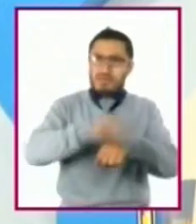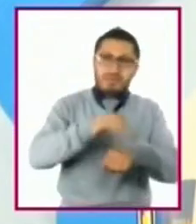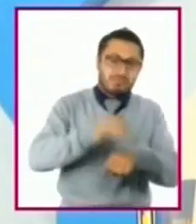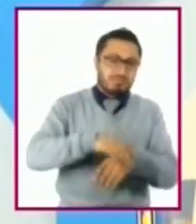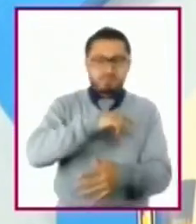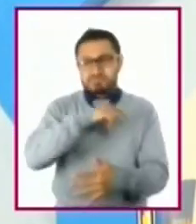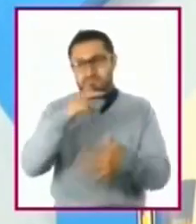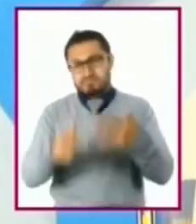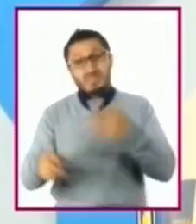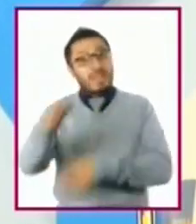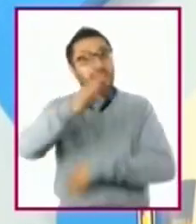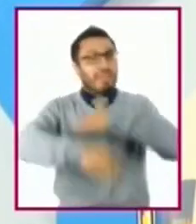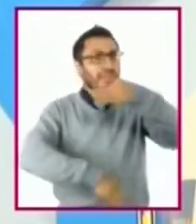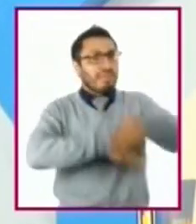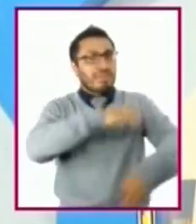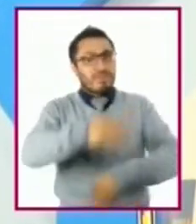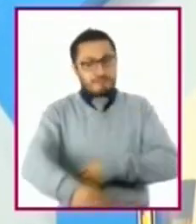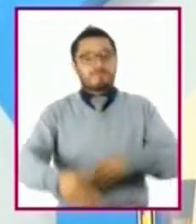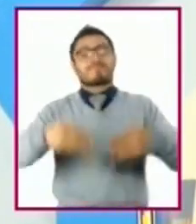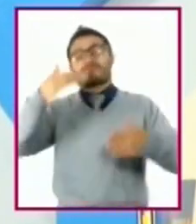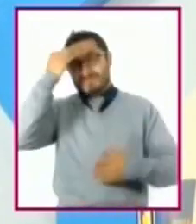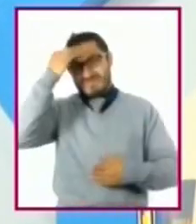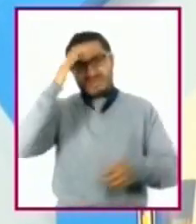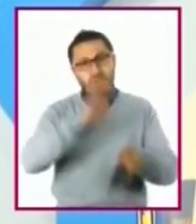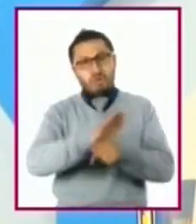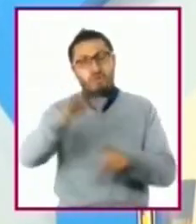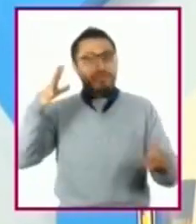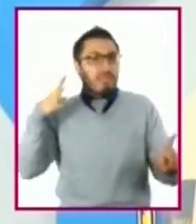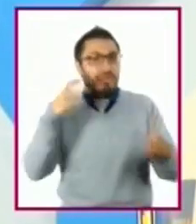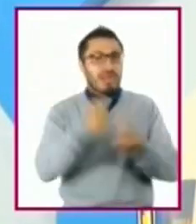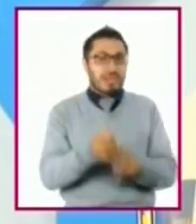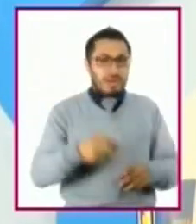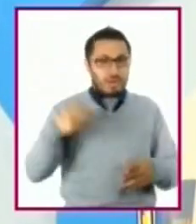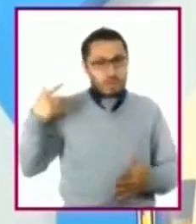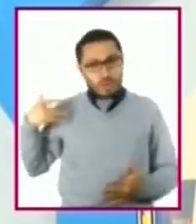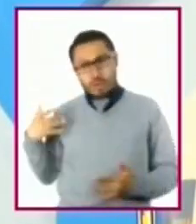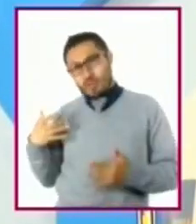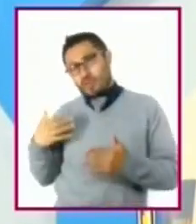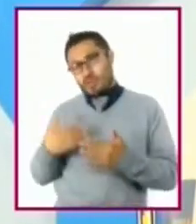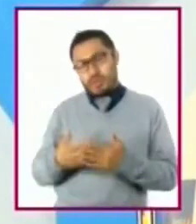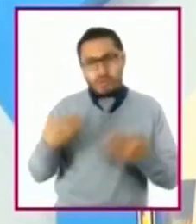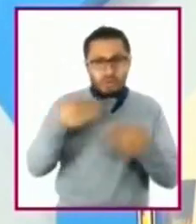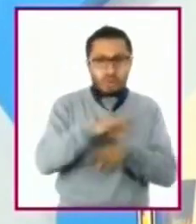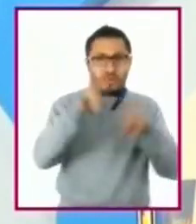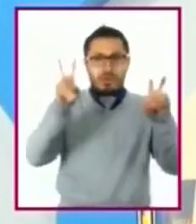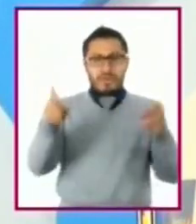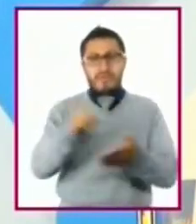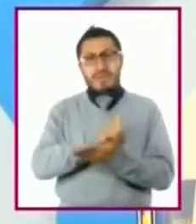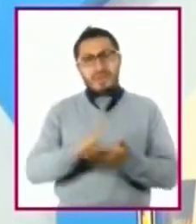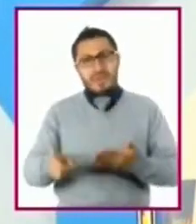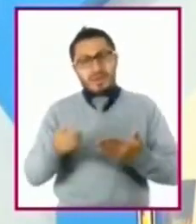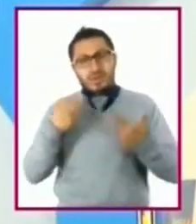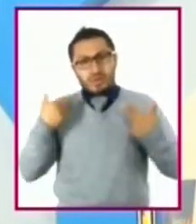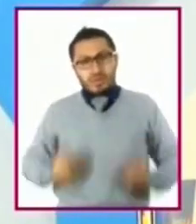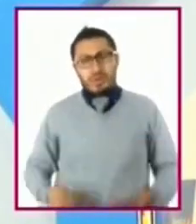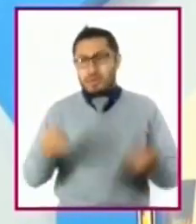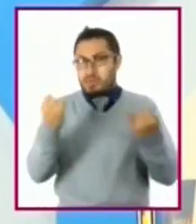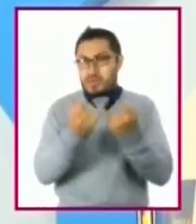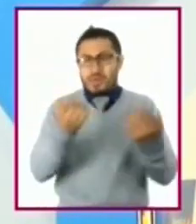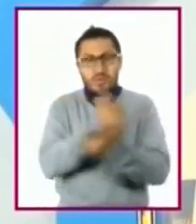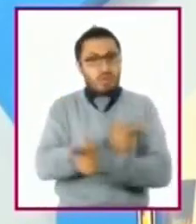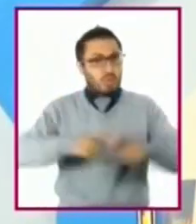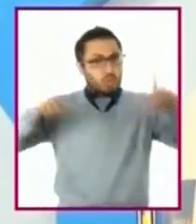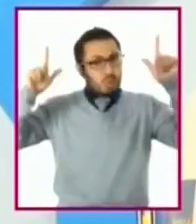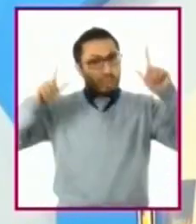que todos podamos saber los logros que se han tenido hasta el día de hoy en el ejercicio de nuestra libertad como derecho